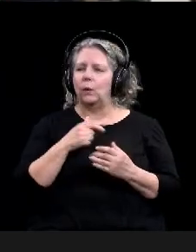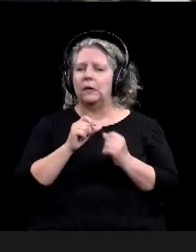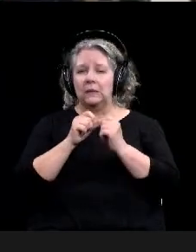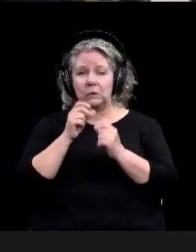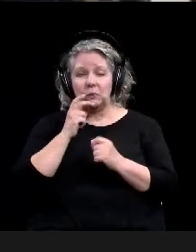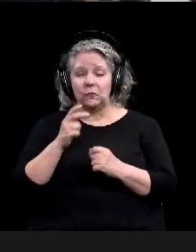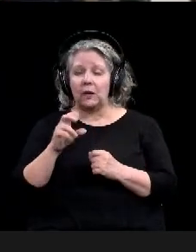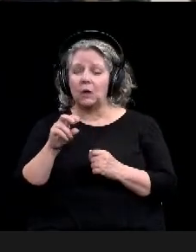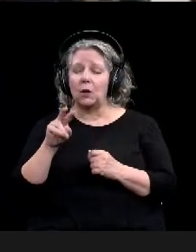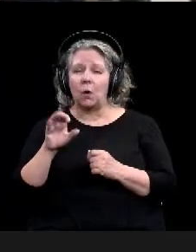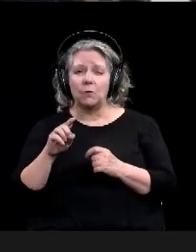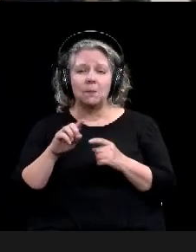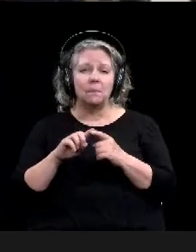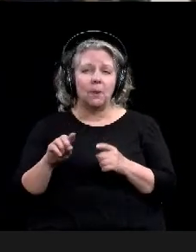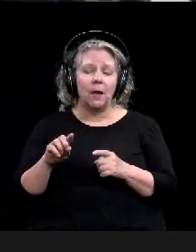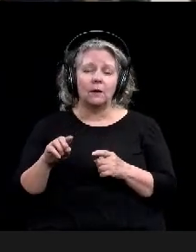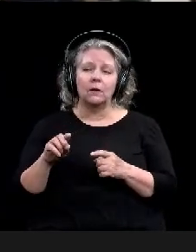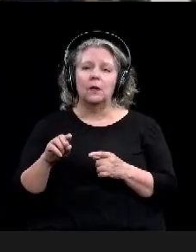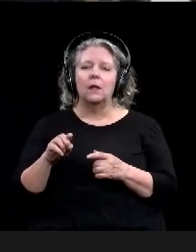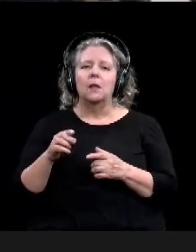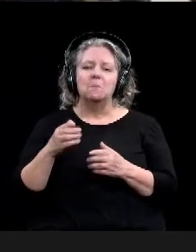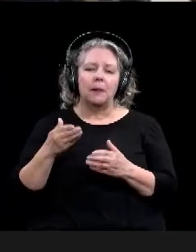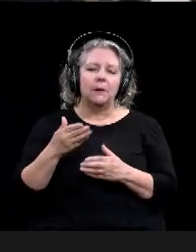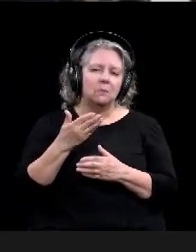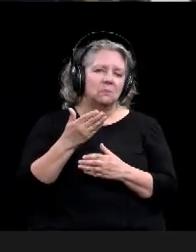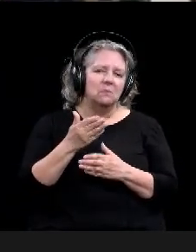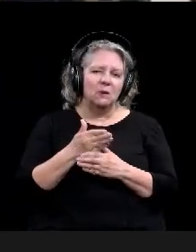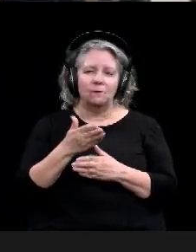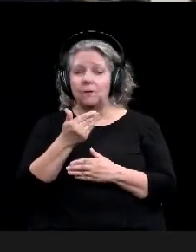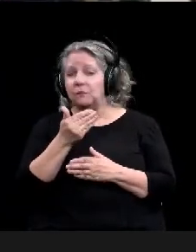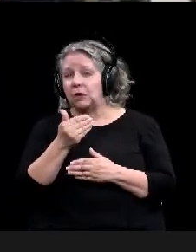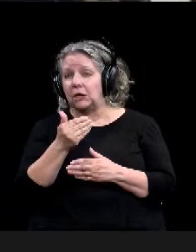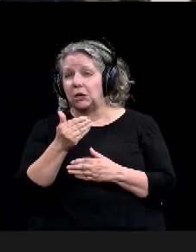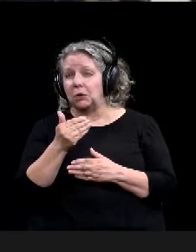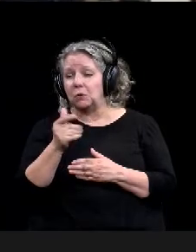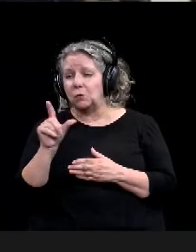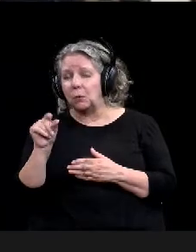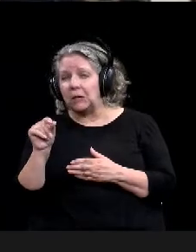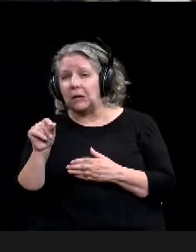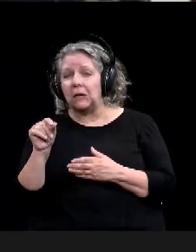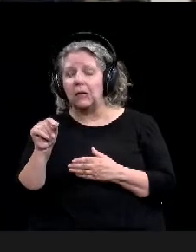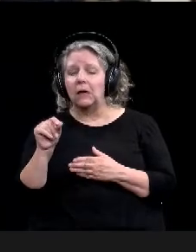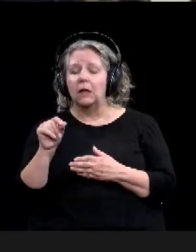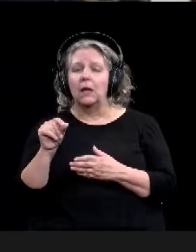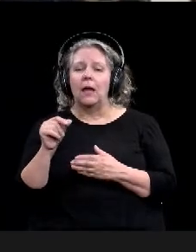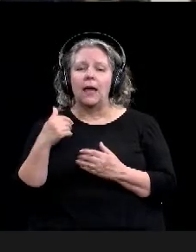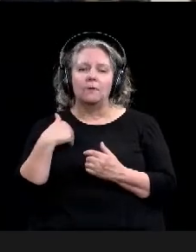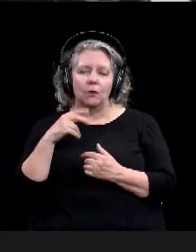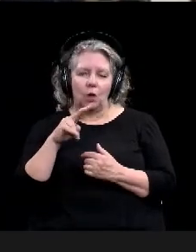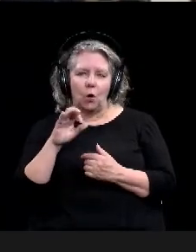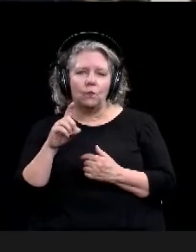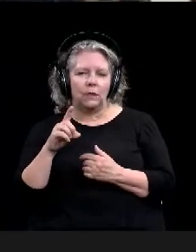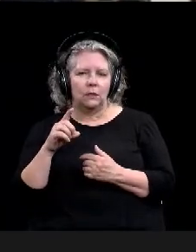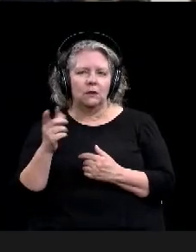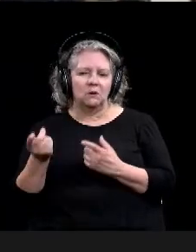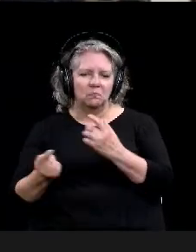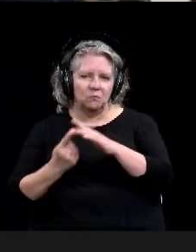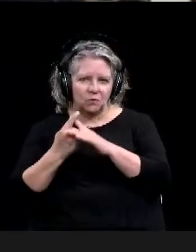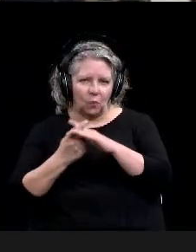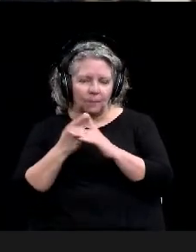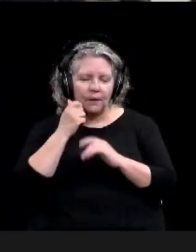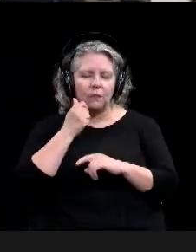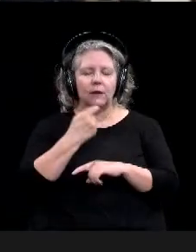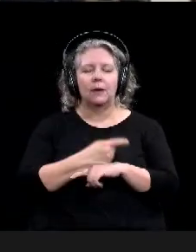de 10 a 12 al día hemos visto cuando parece un cambio grande cuando